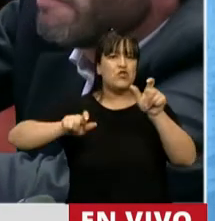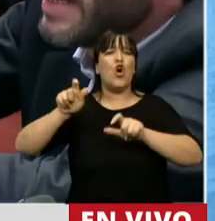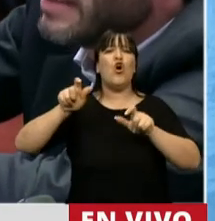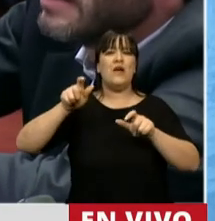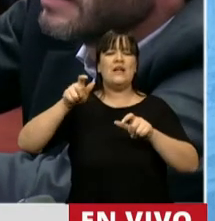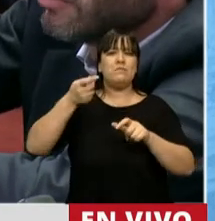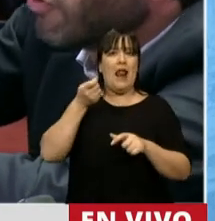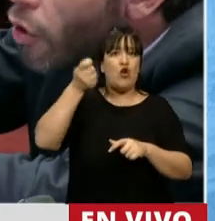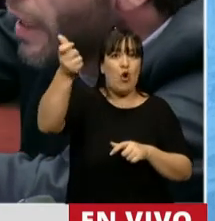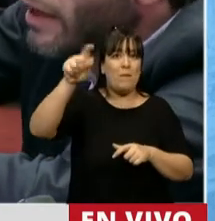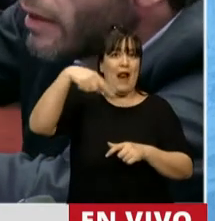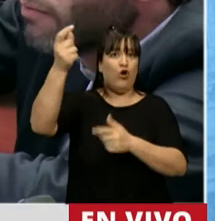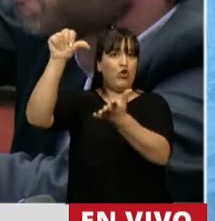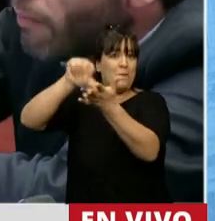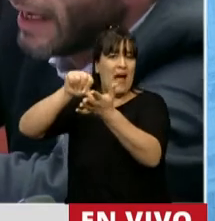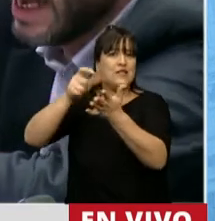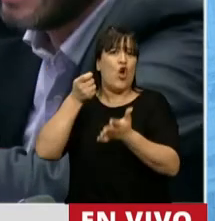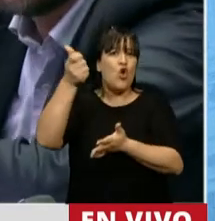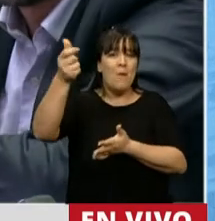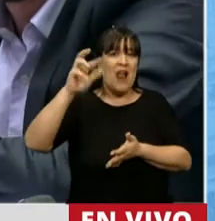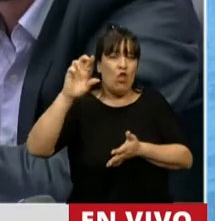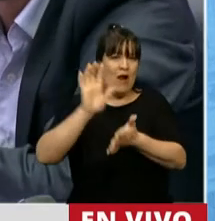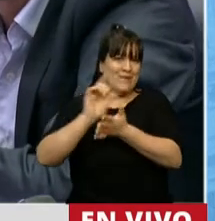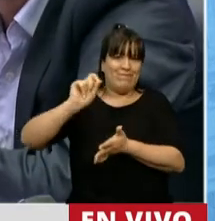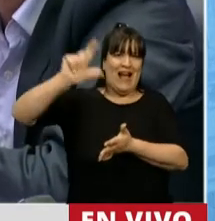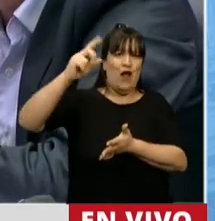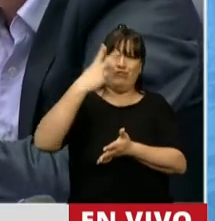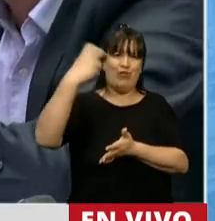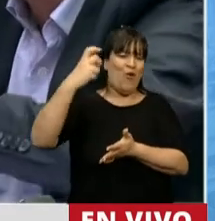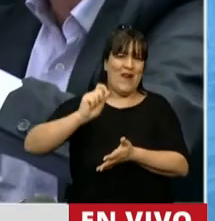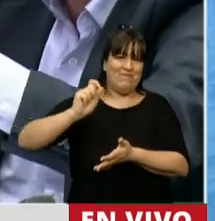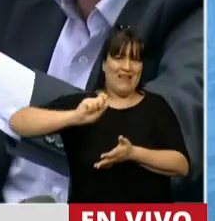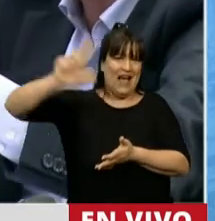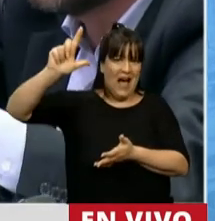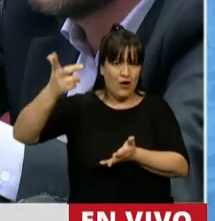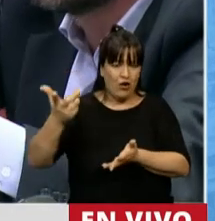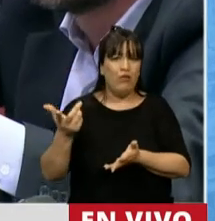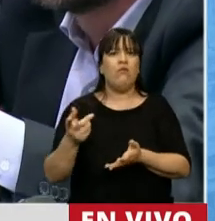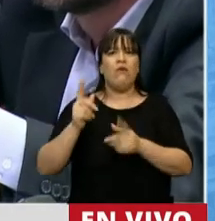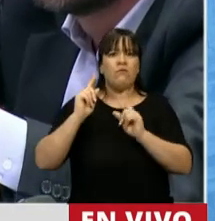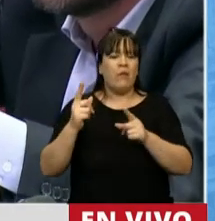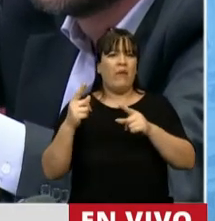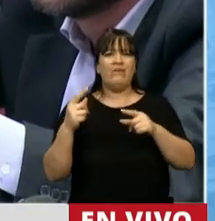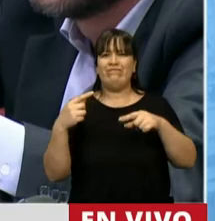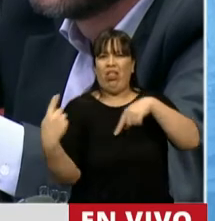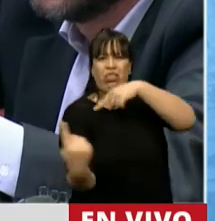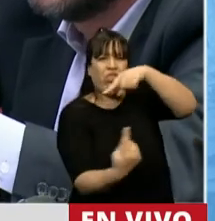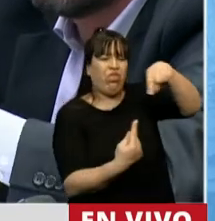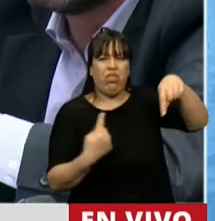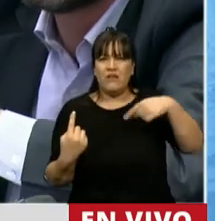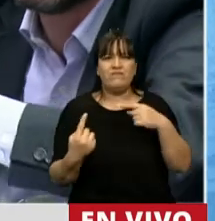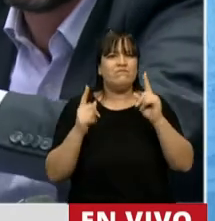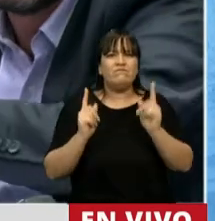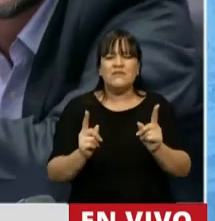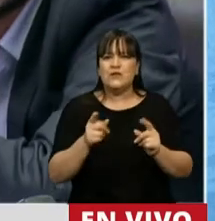insumos a comprar con dólar mucho más caro, van y vienen en